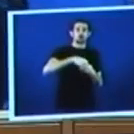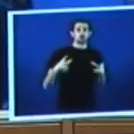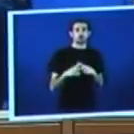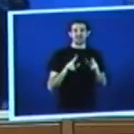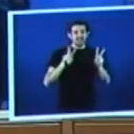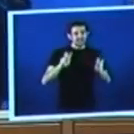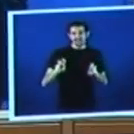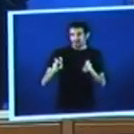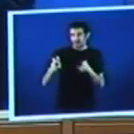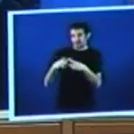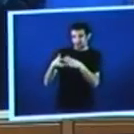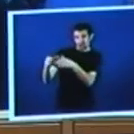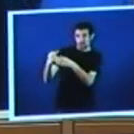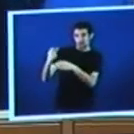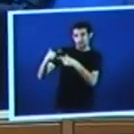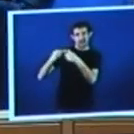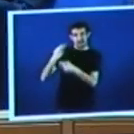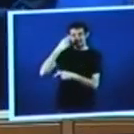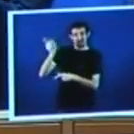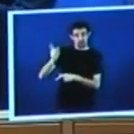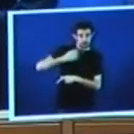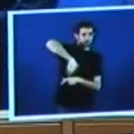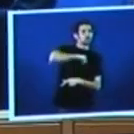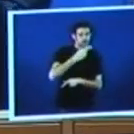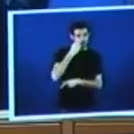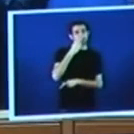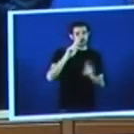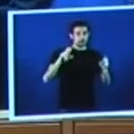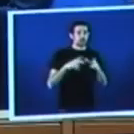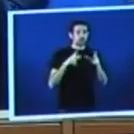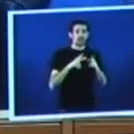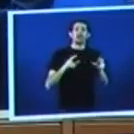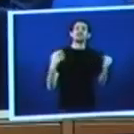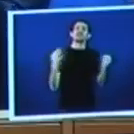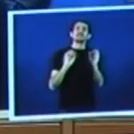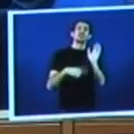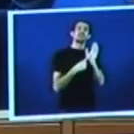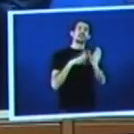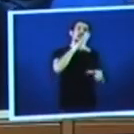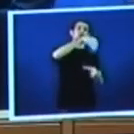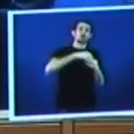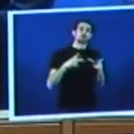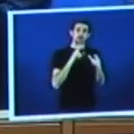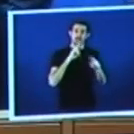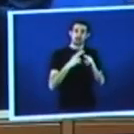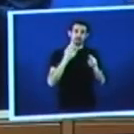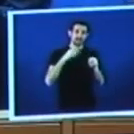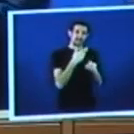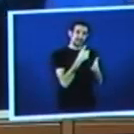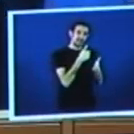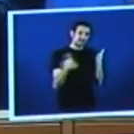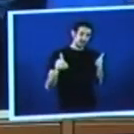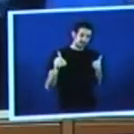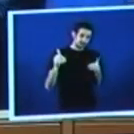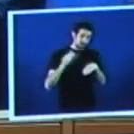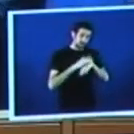ni un interés, venga, sí. No, sí. A ley de inclusión social que supone 100 millones de euros en 3 años.